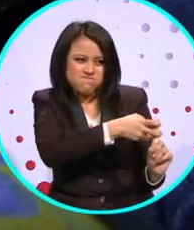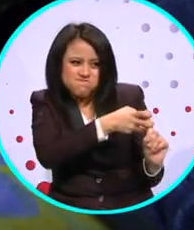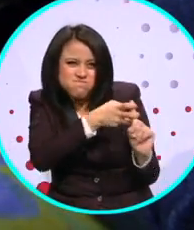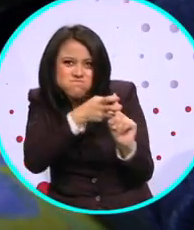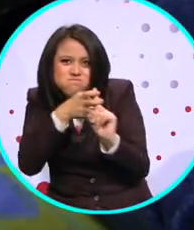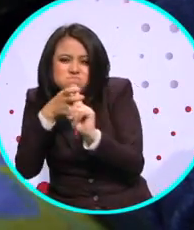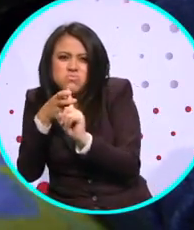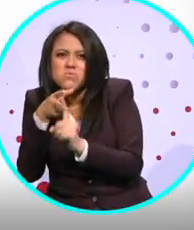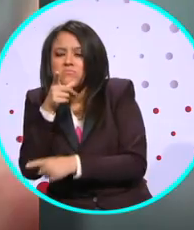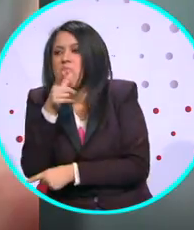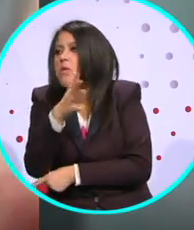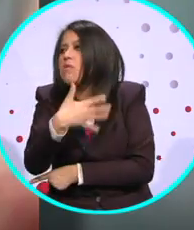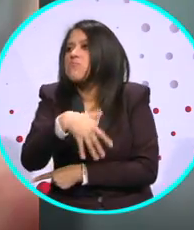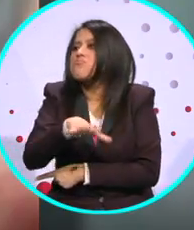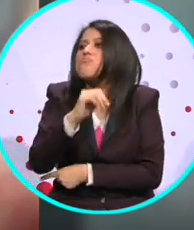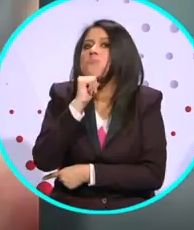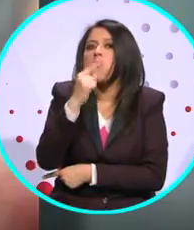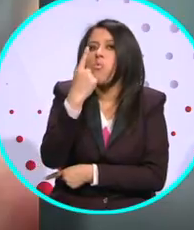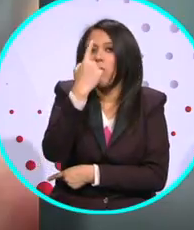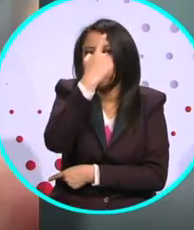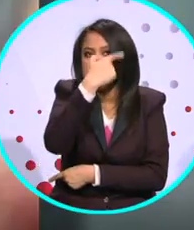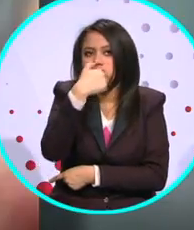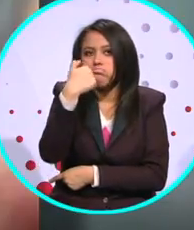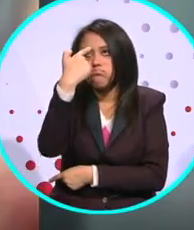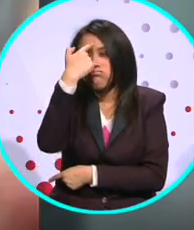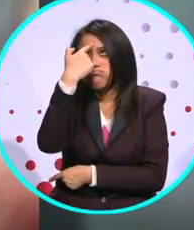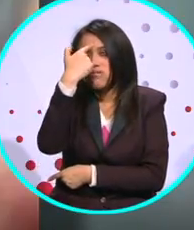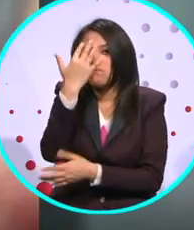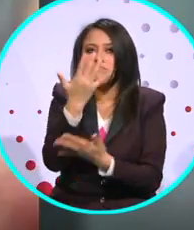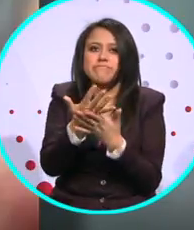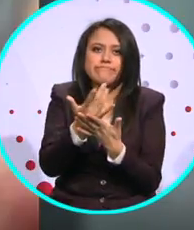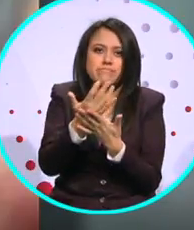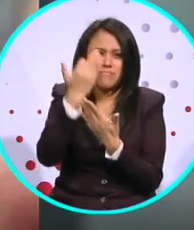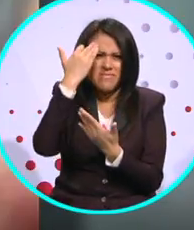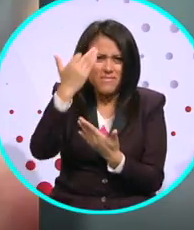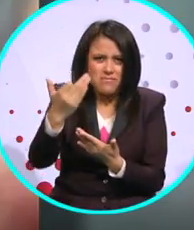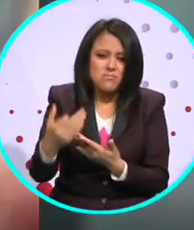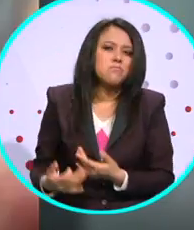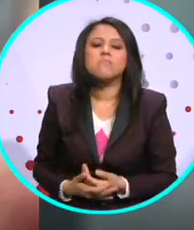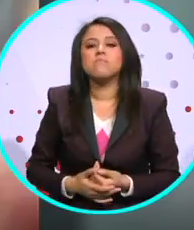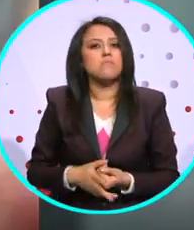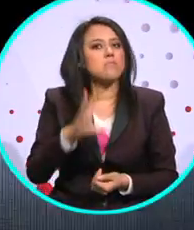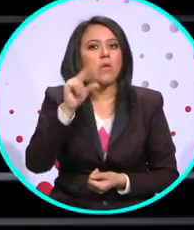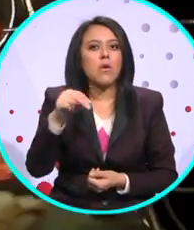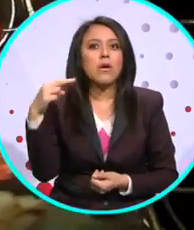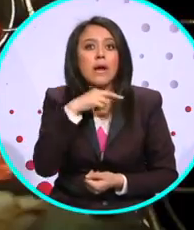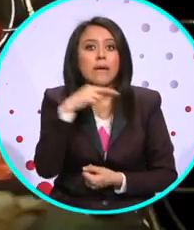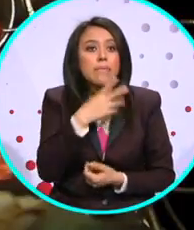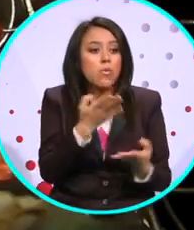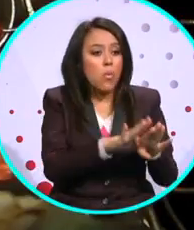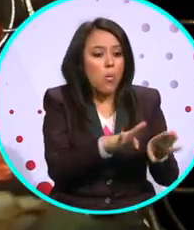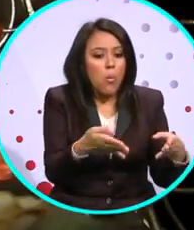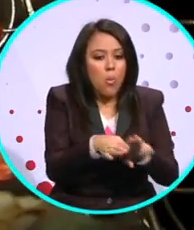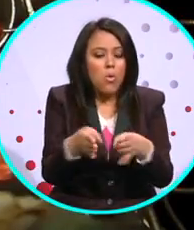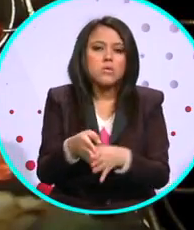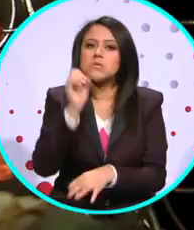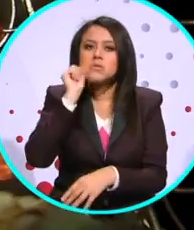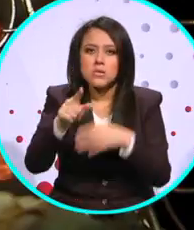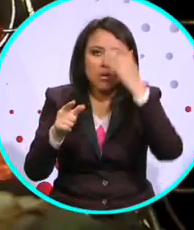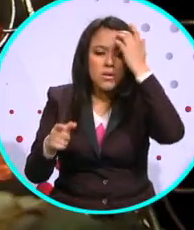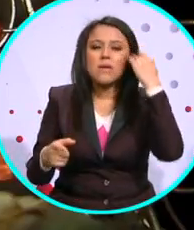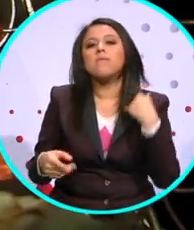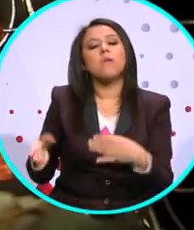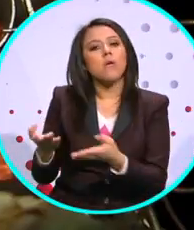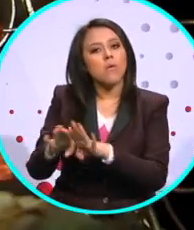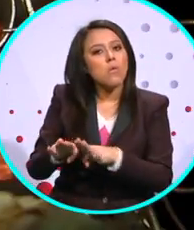comandancia retrasan la búsqueda una hora y media. Lo primero que pudieron haber hecho es cierren carreteras, como siempre lo han hecho, ¿no? Como